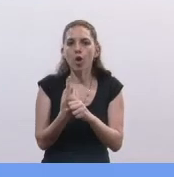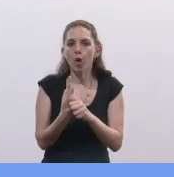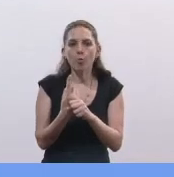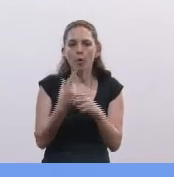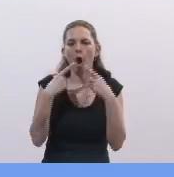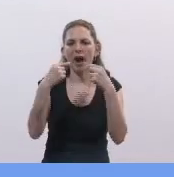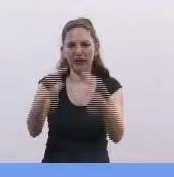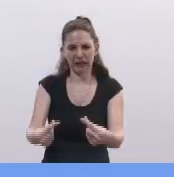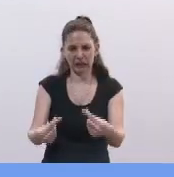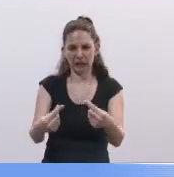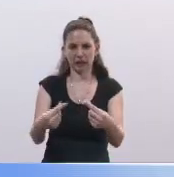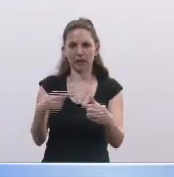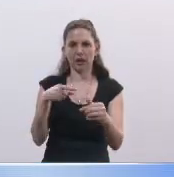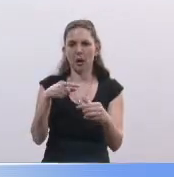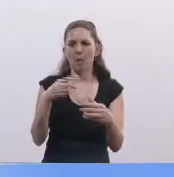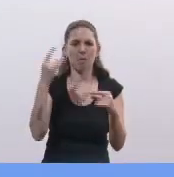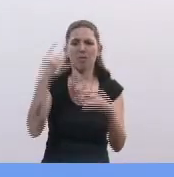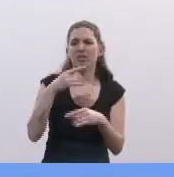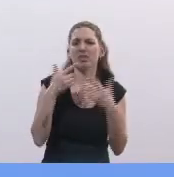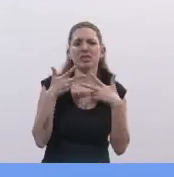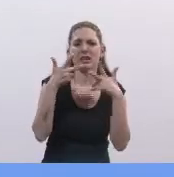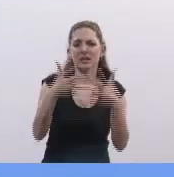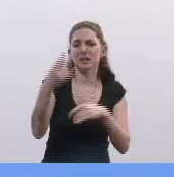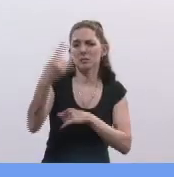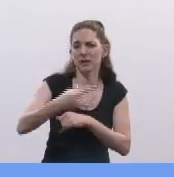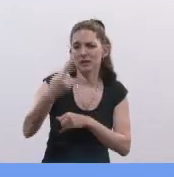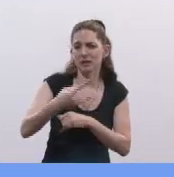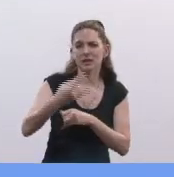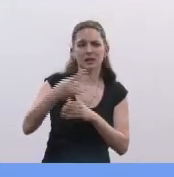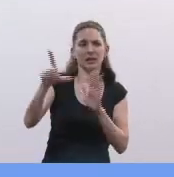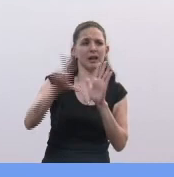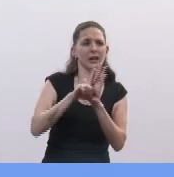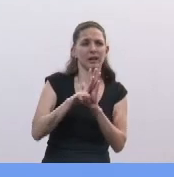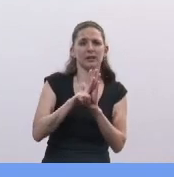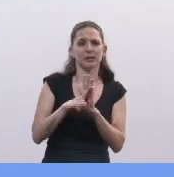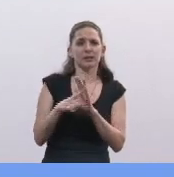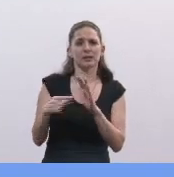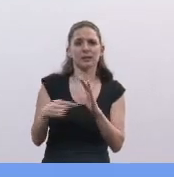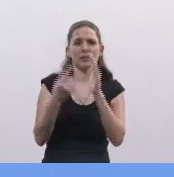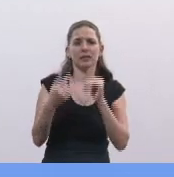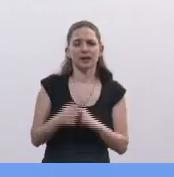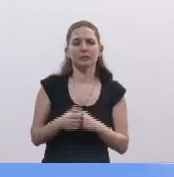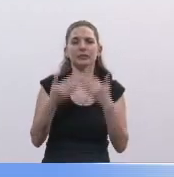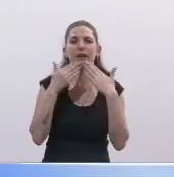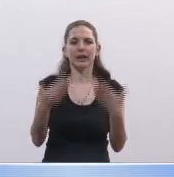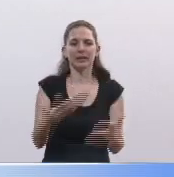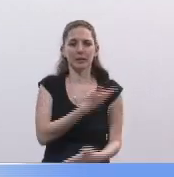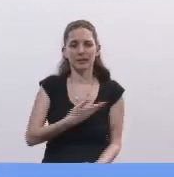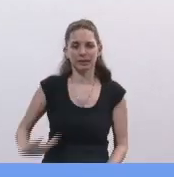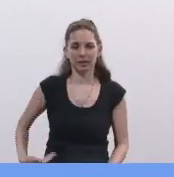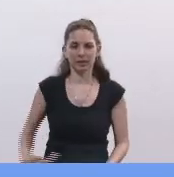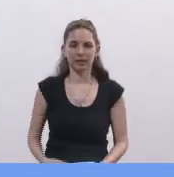es bastardear con la mentira lo que son las leyes centrales del funcionamiento de la República. Muchas gracias, señor